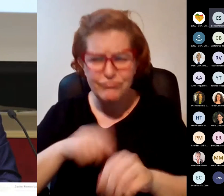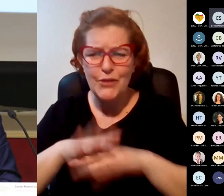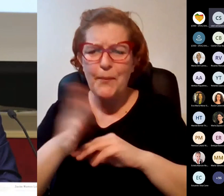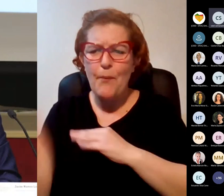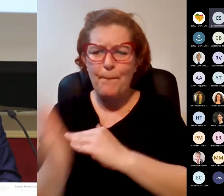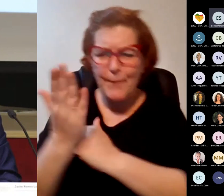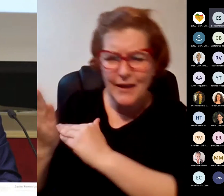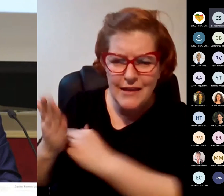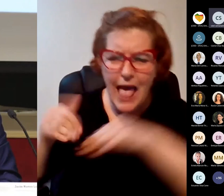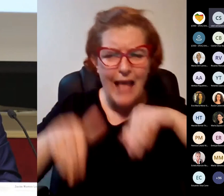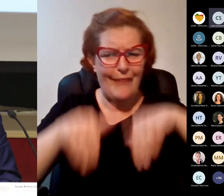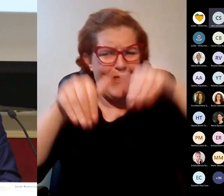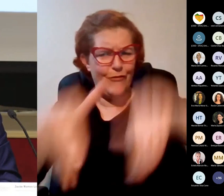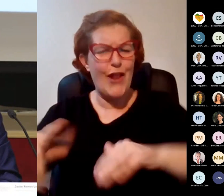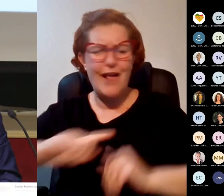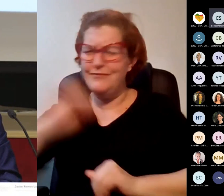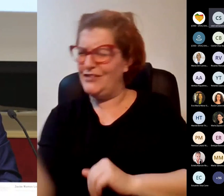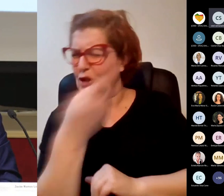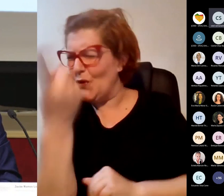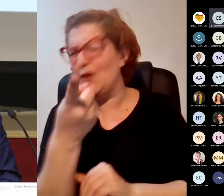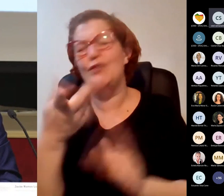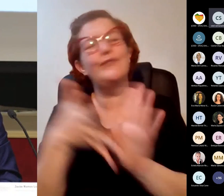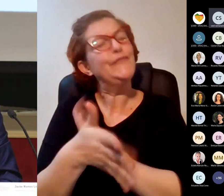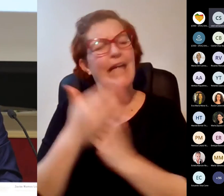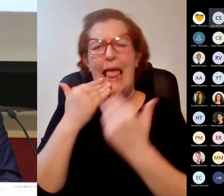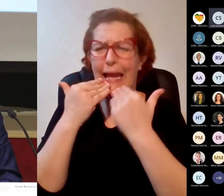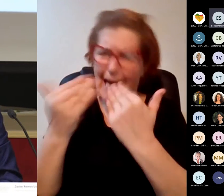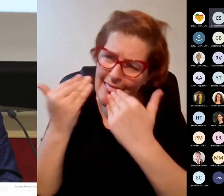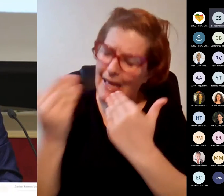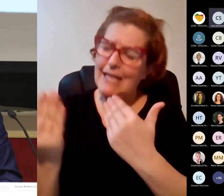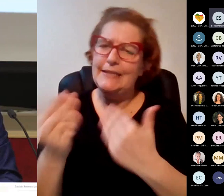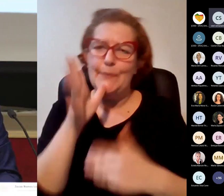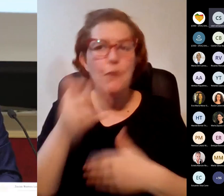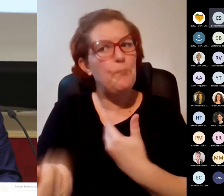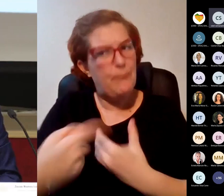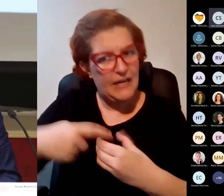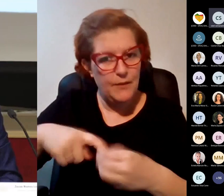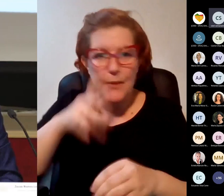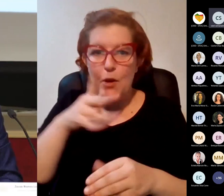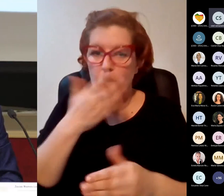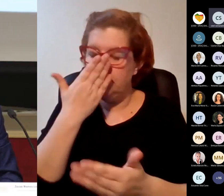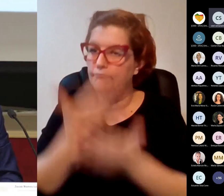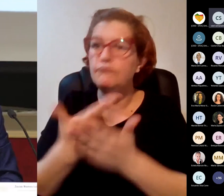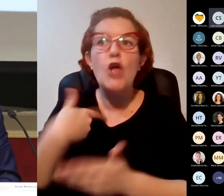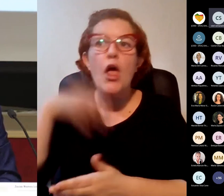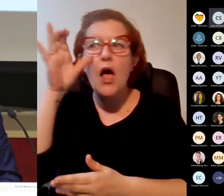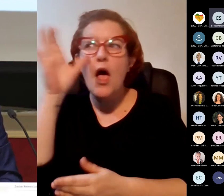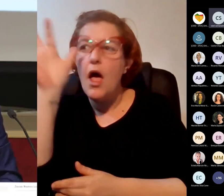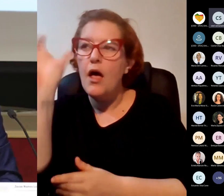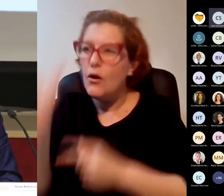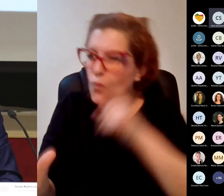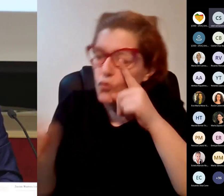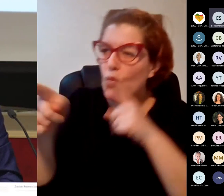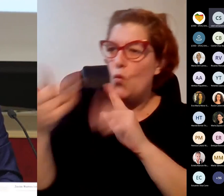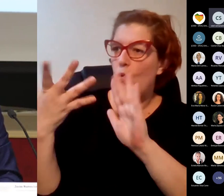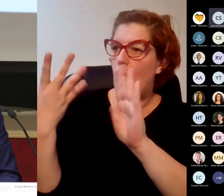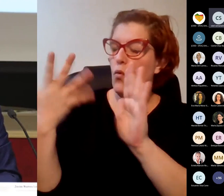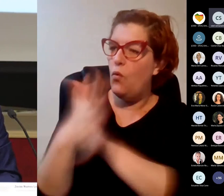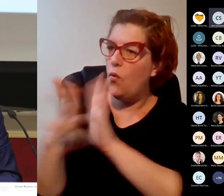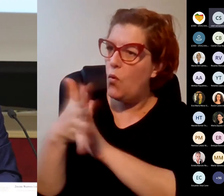a este curso porque yo cuando se escucha cuando veo las presentaciones